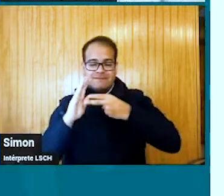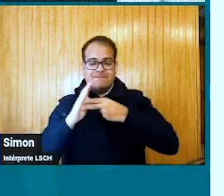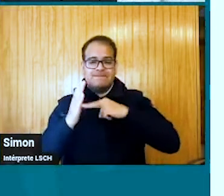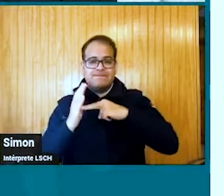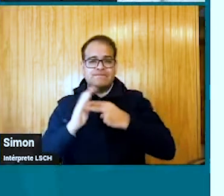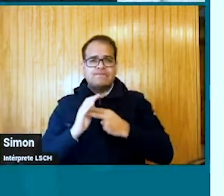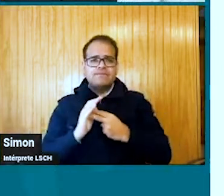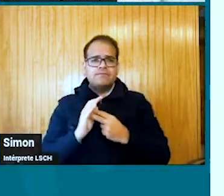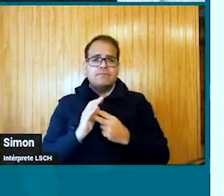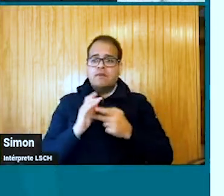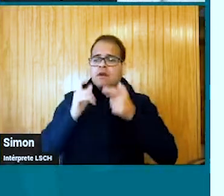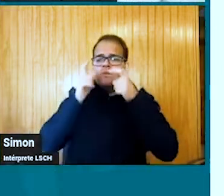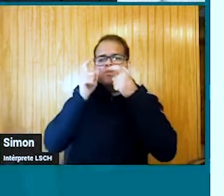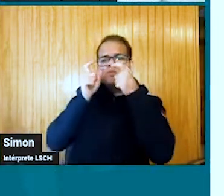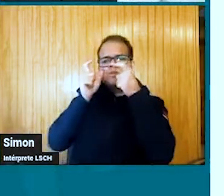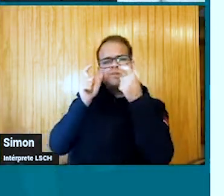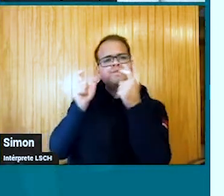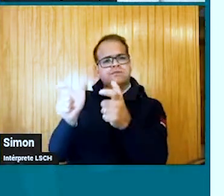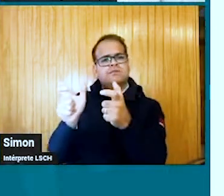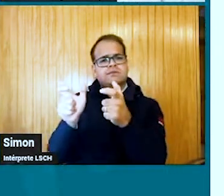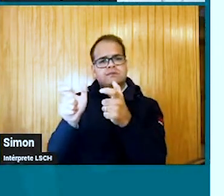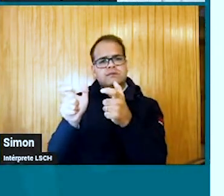¿Cómo controlar heladas?